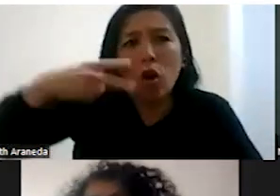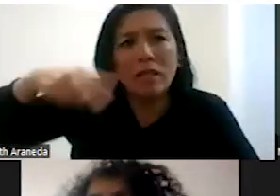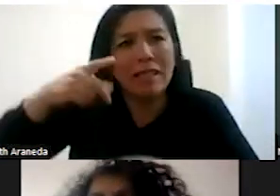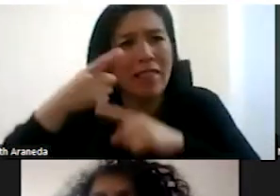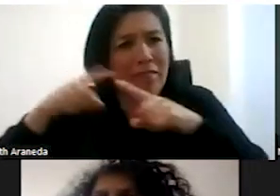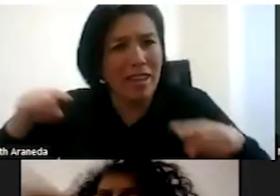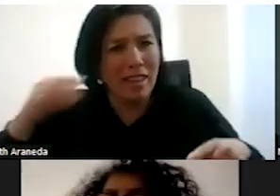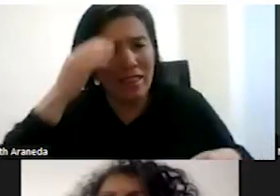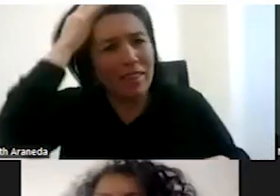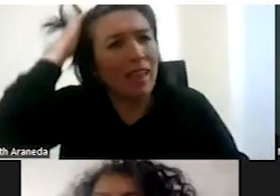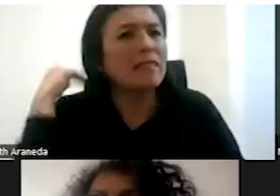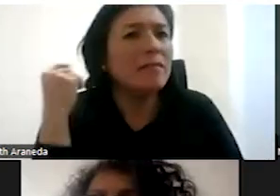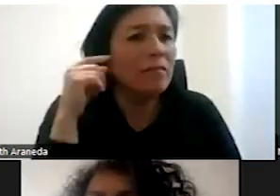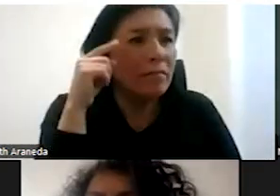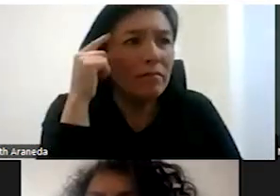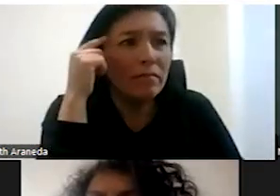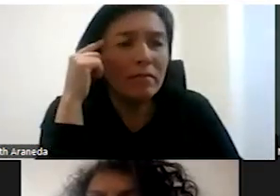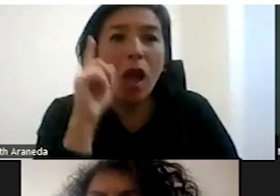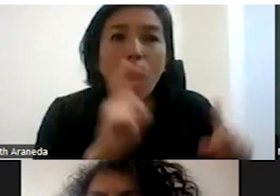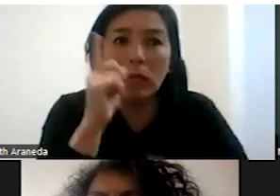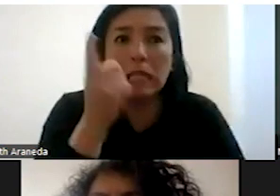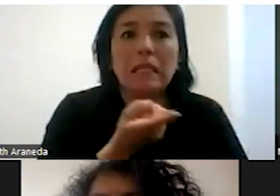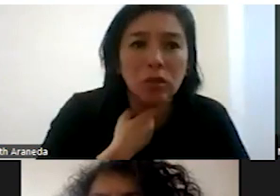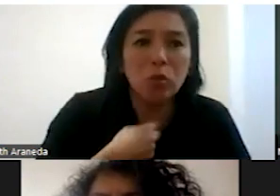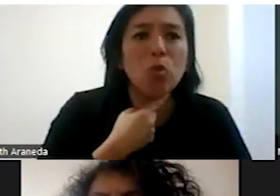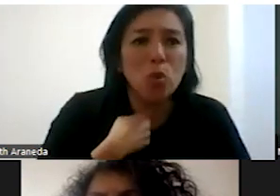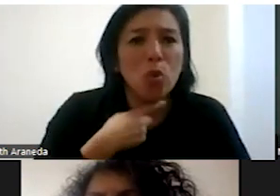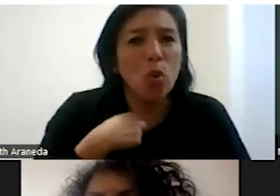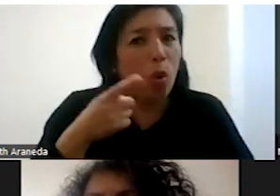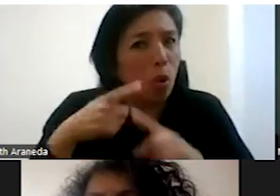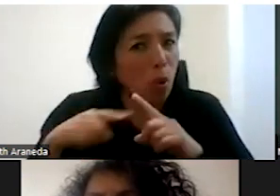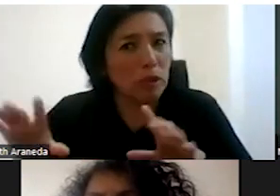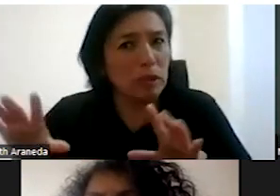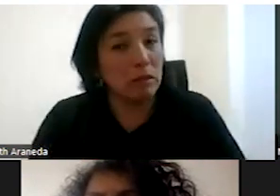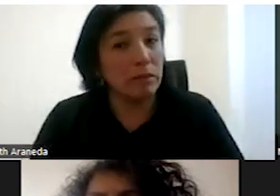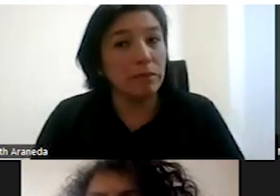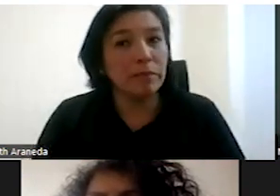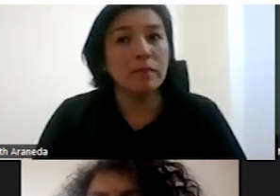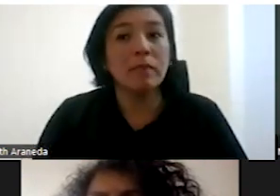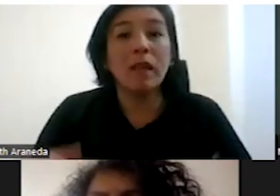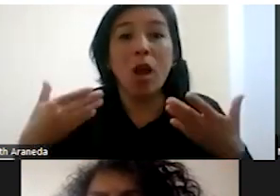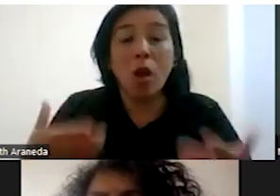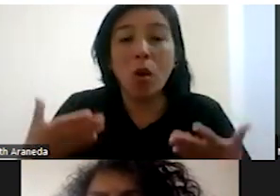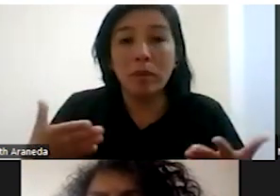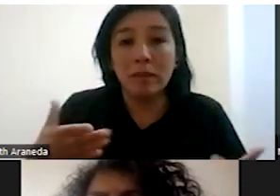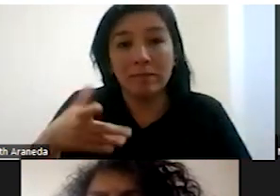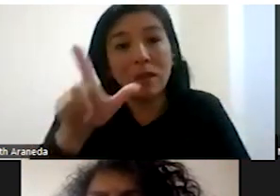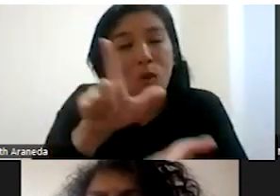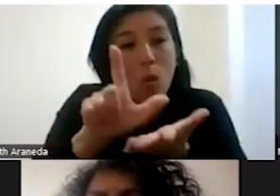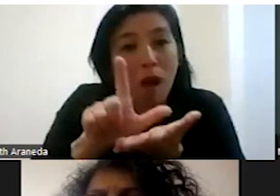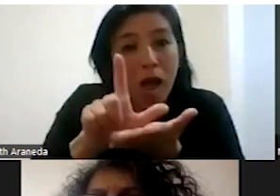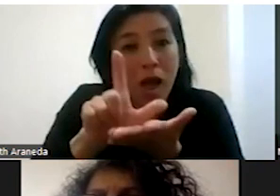puntos de vista, unas son más interesantes que las otras, ¿no? Entonces vamos a dejar este espacio a ver si